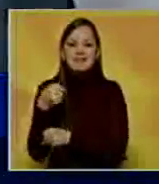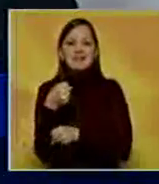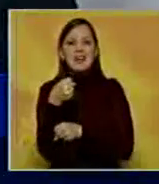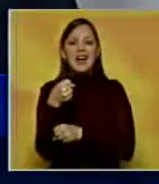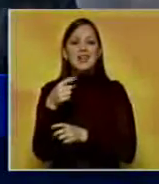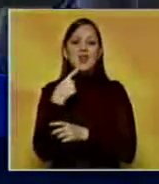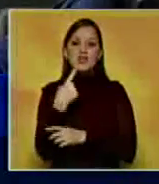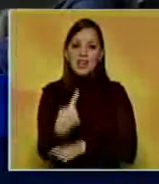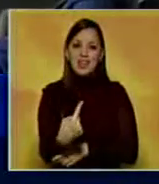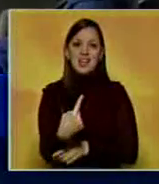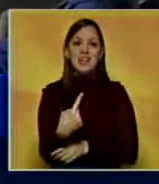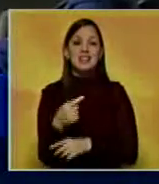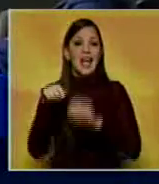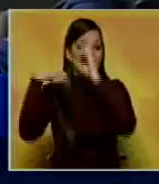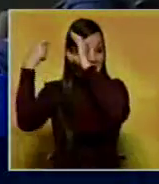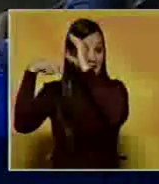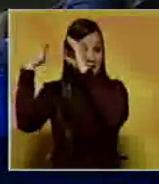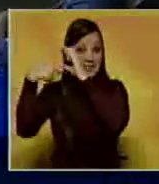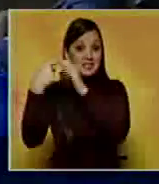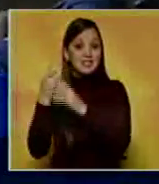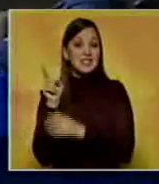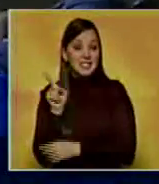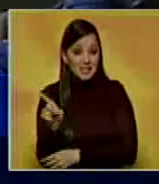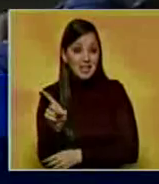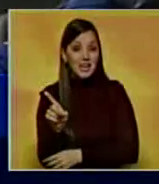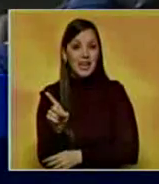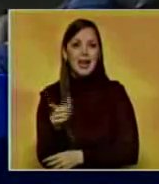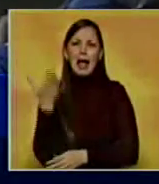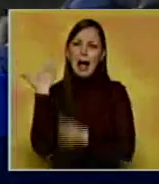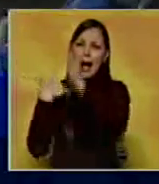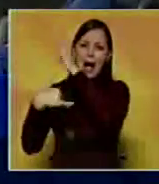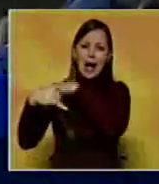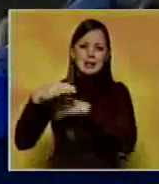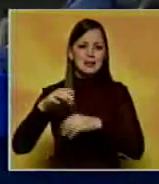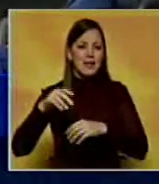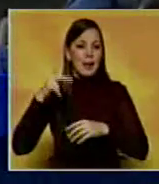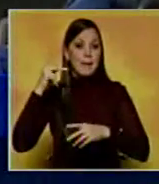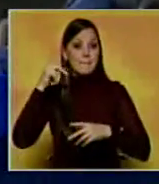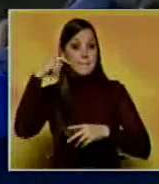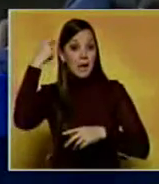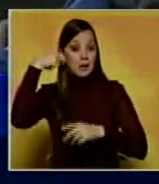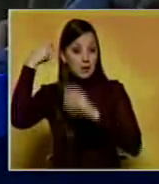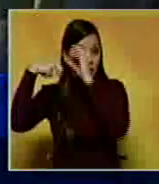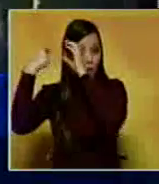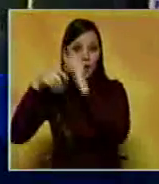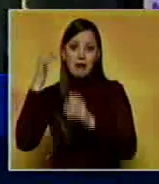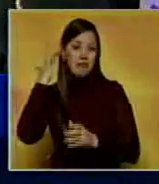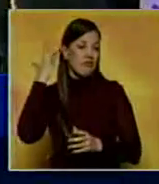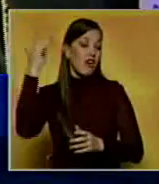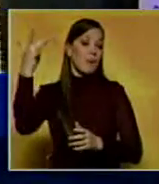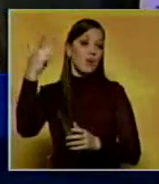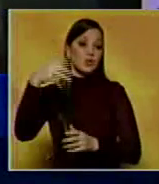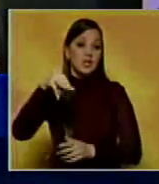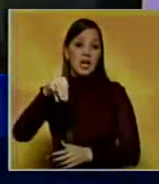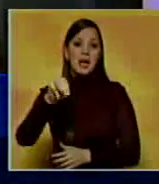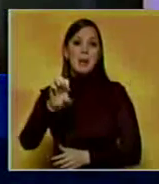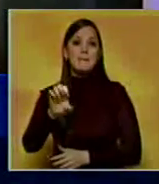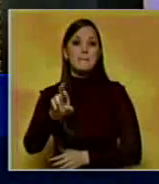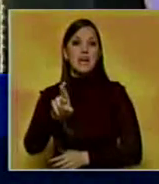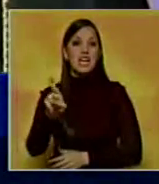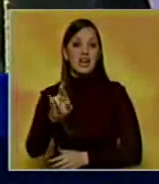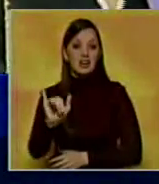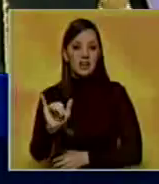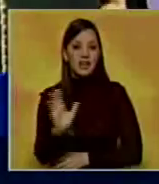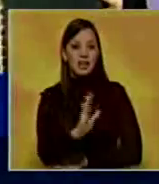del cine. Se mantiene aún en los escenarios y con una inmejorable carrera artística que le ha permitido el reconocimiento de la última ceremonia